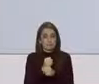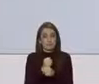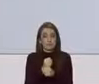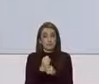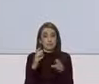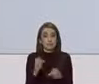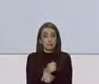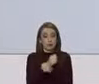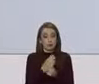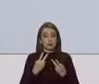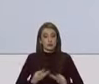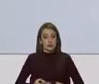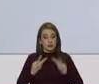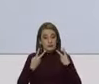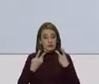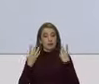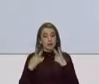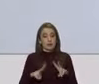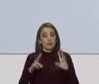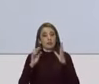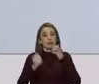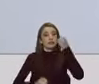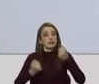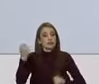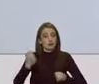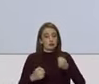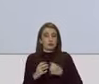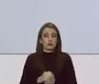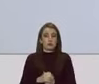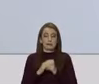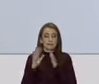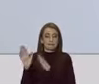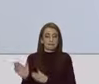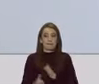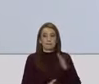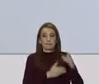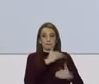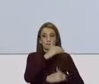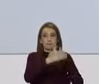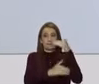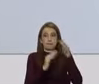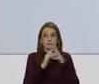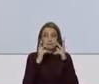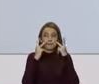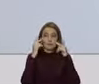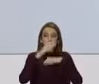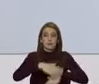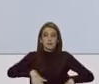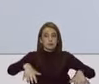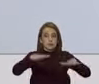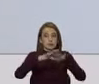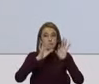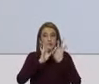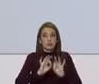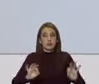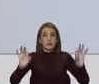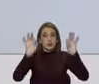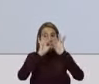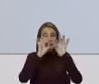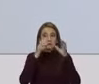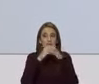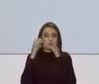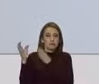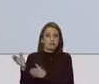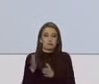Puede darse un evento externo que perjudique o que tenga un impacto importante dentro de la economía